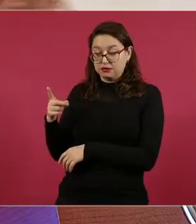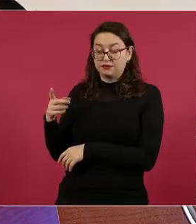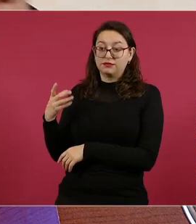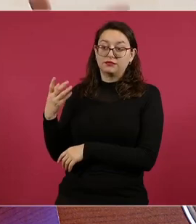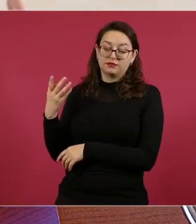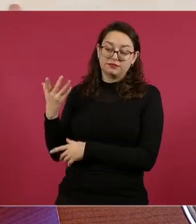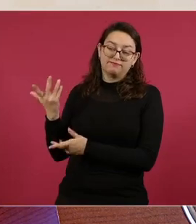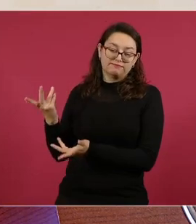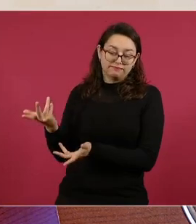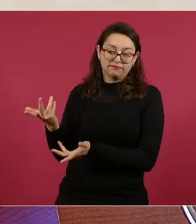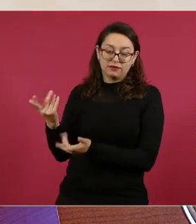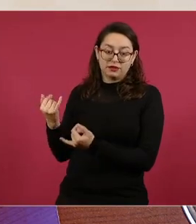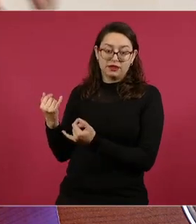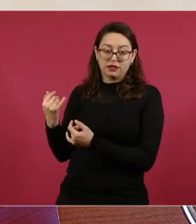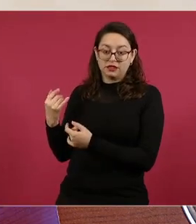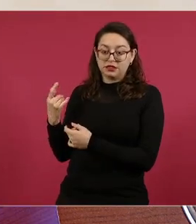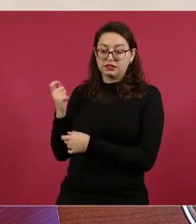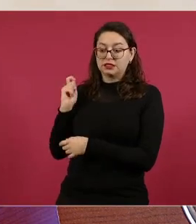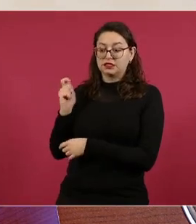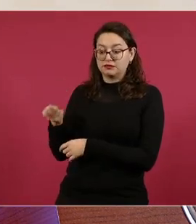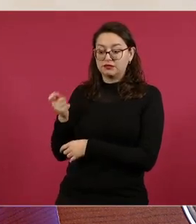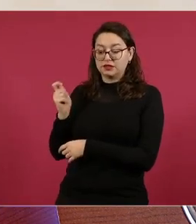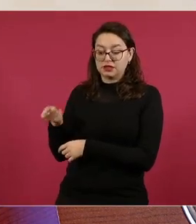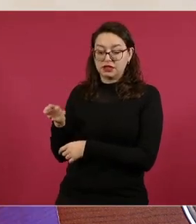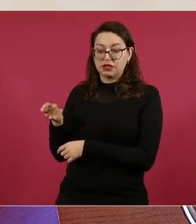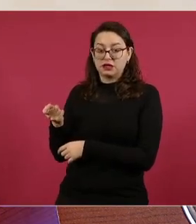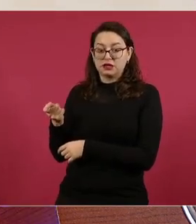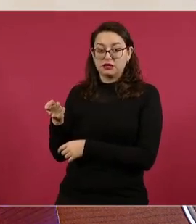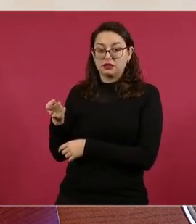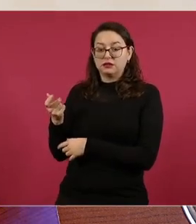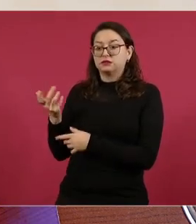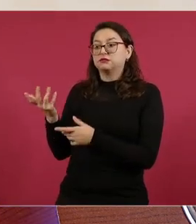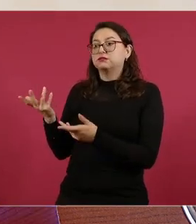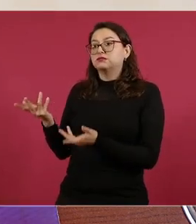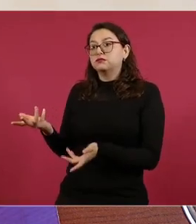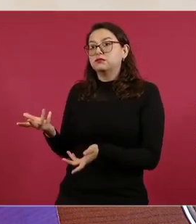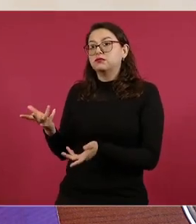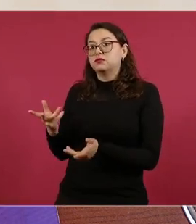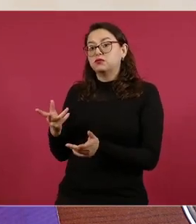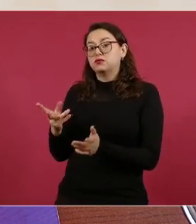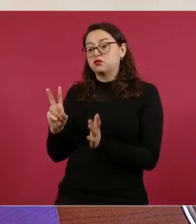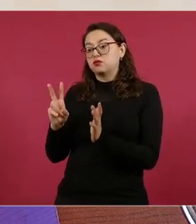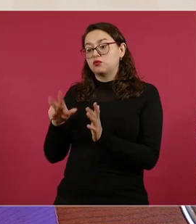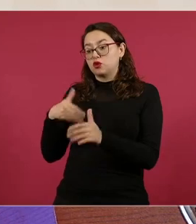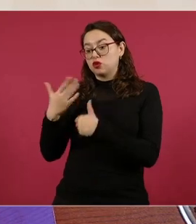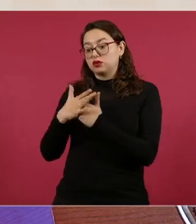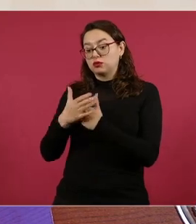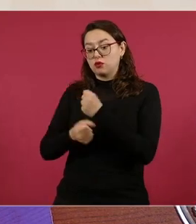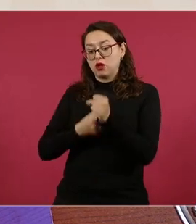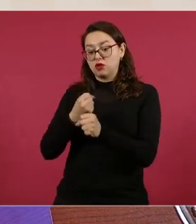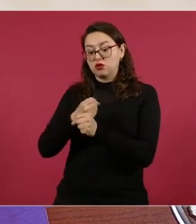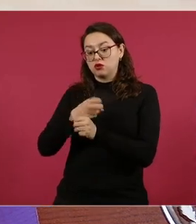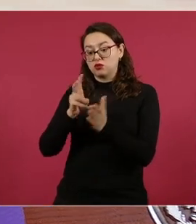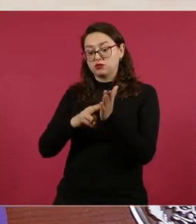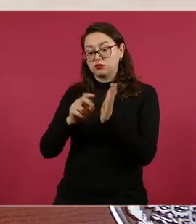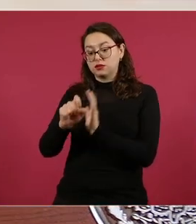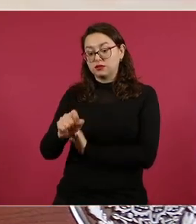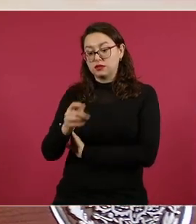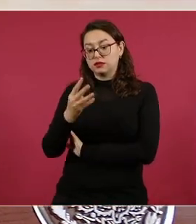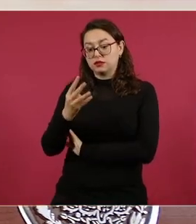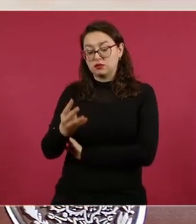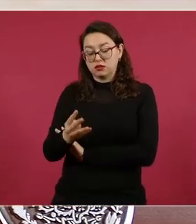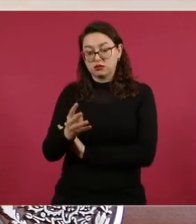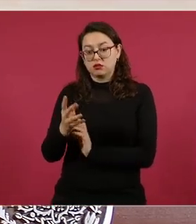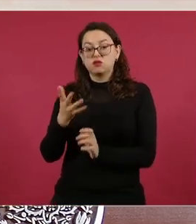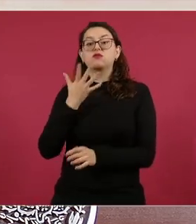va a significar que a finales del año próximo vamos a ser prácticamente autosuficientes en